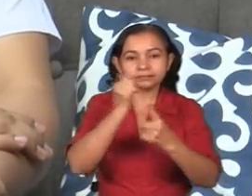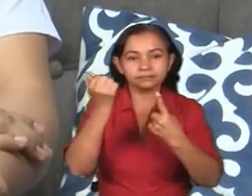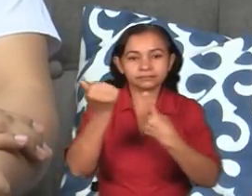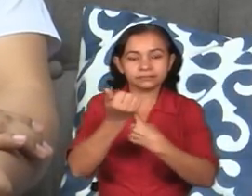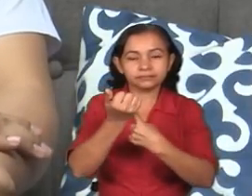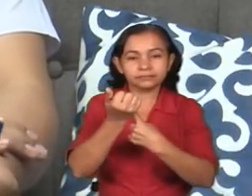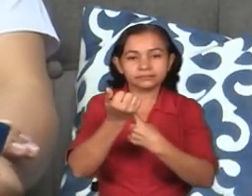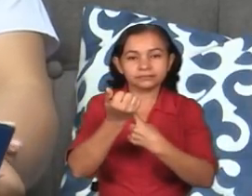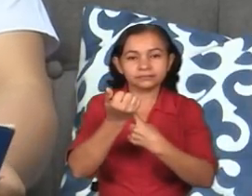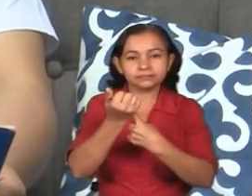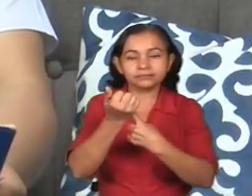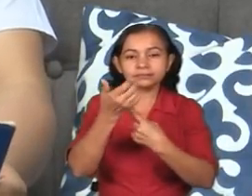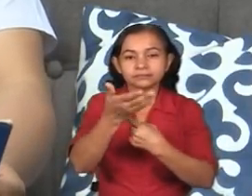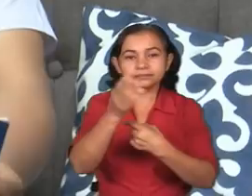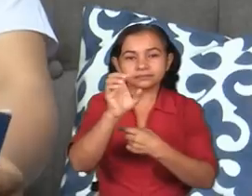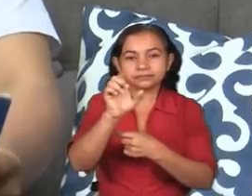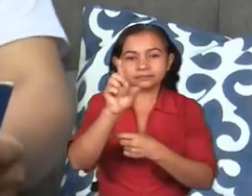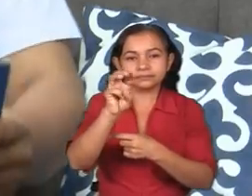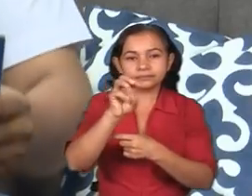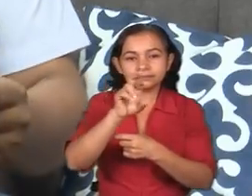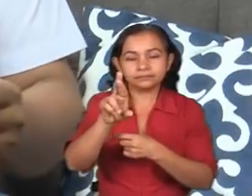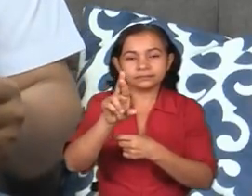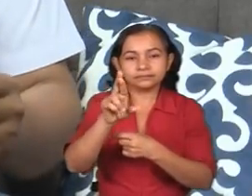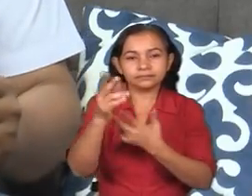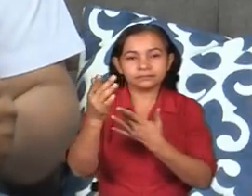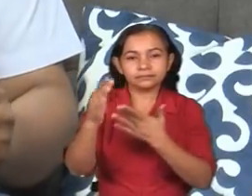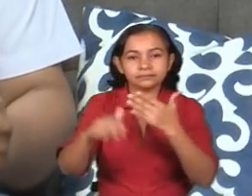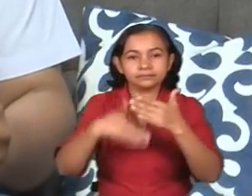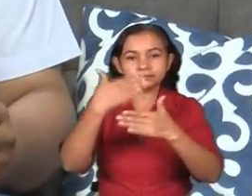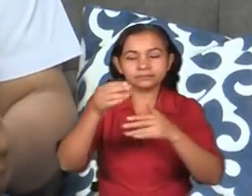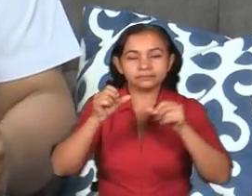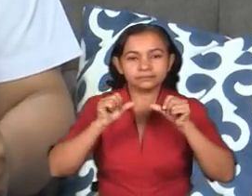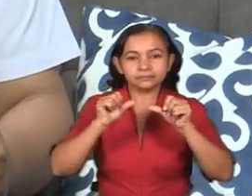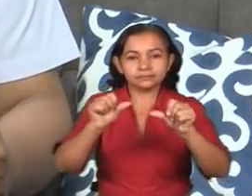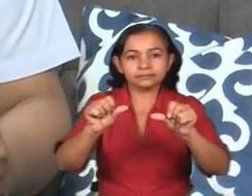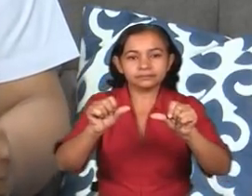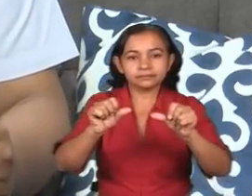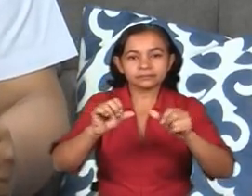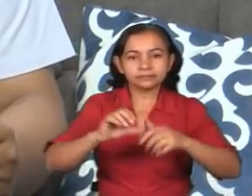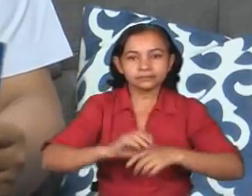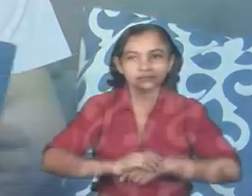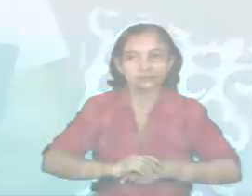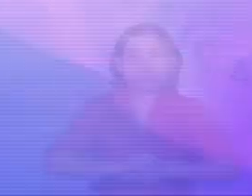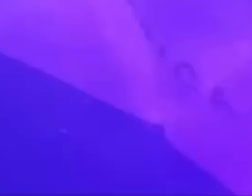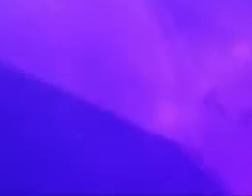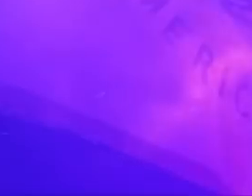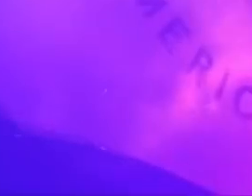el canal de la Asamblea Nacional. Estuvo con ustedes Elmer Marcia y les esperamos en nuestra próxima edición.